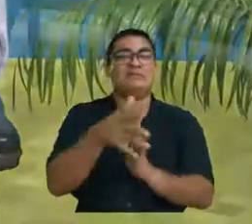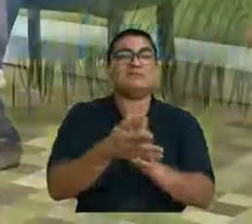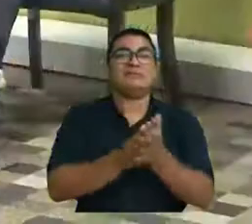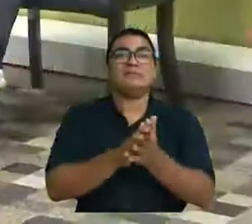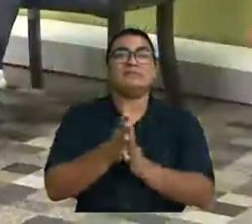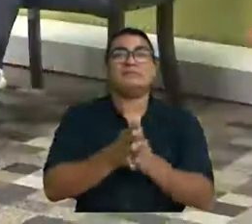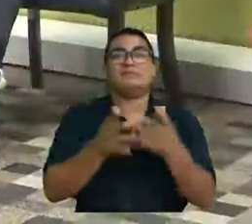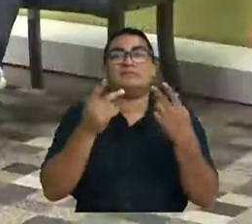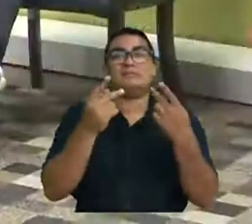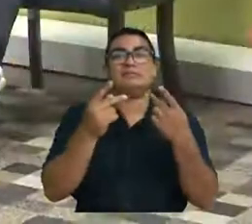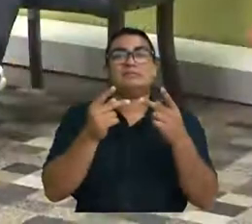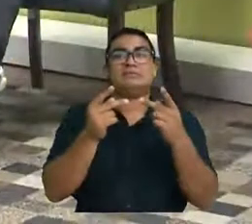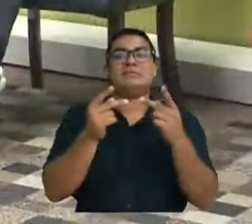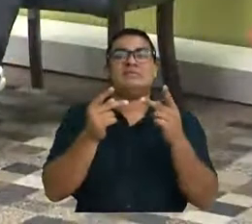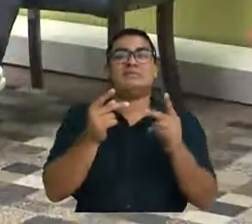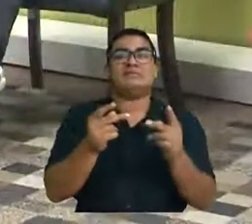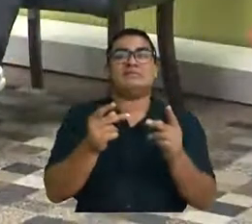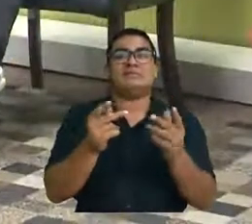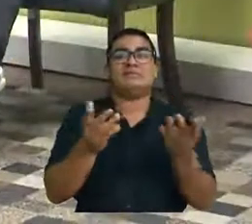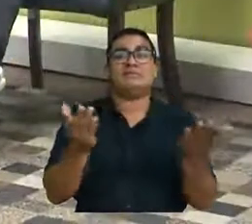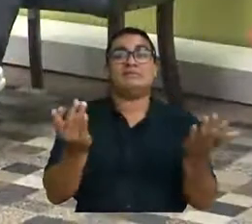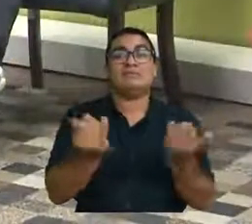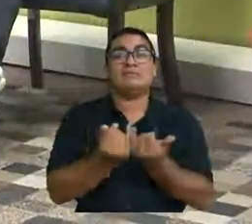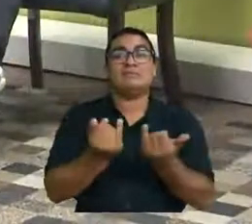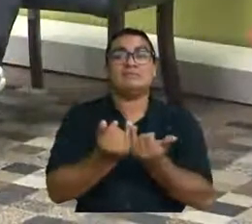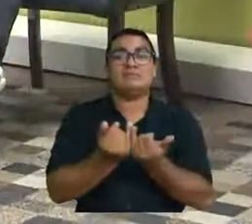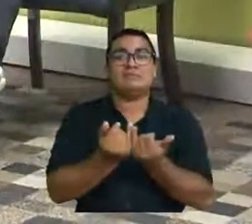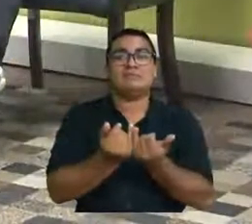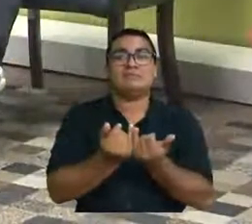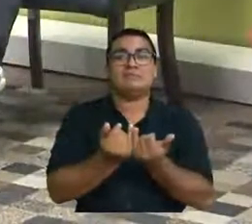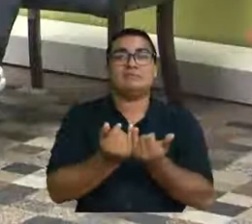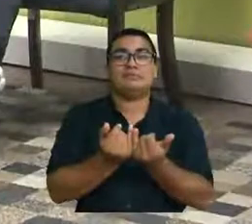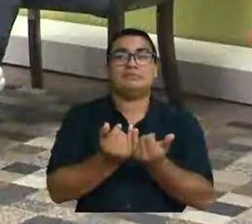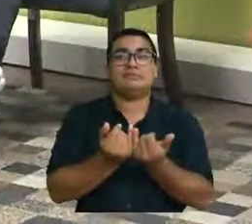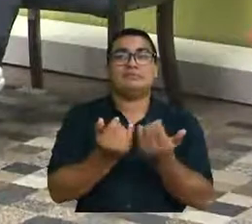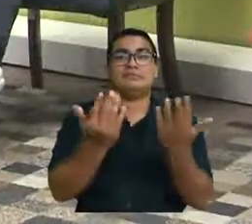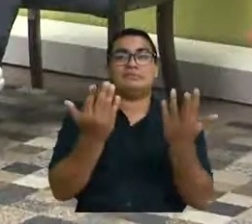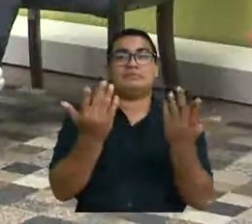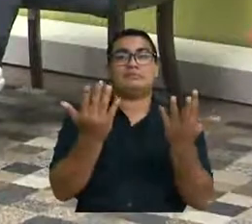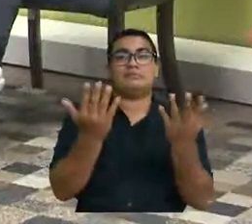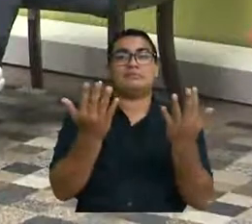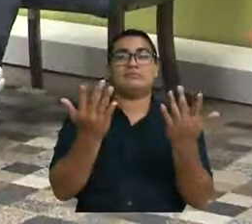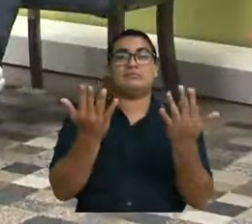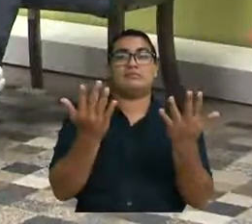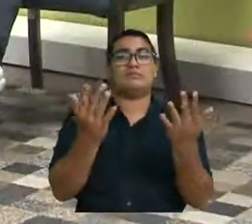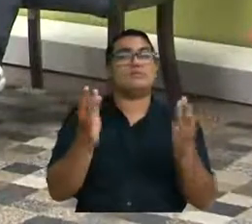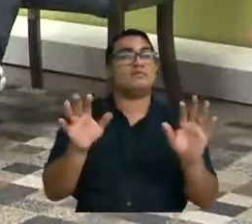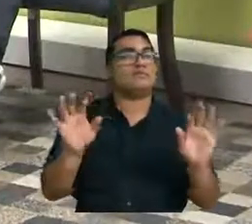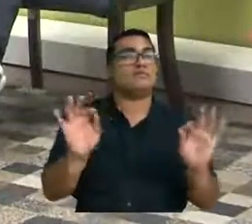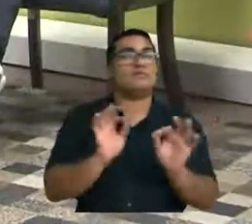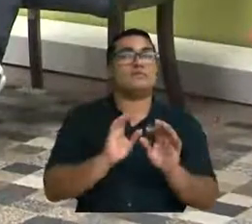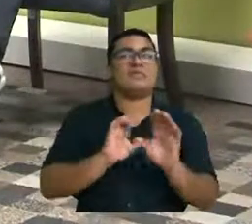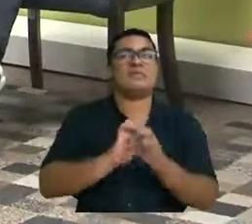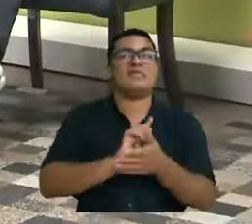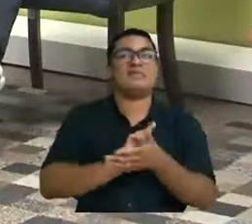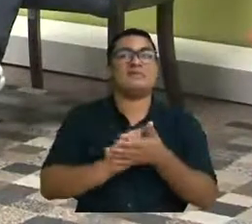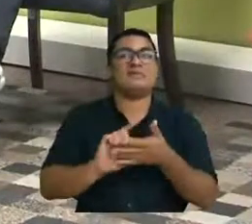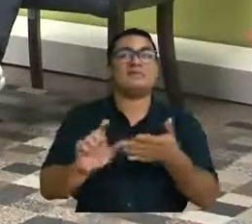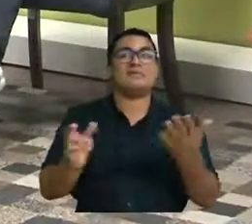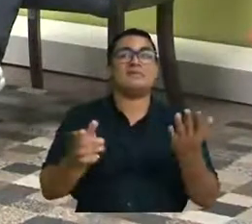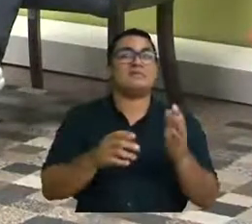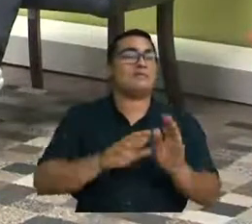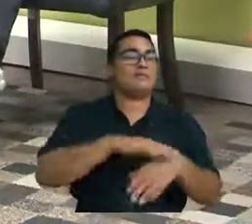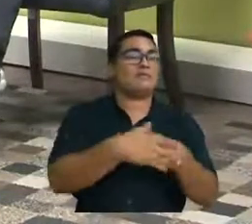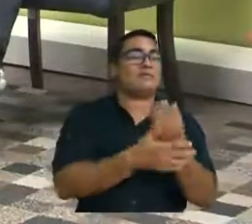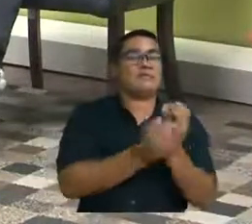Las manos, sin frotarnos, pero nosotros vamos a dejar que ese alcohol se seque al aire libre. No venimos y agarramos una